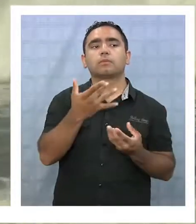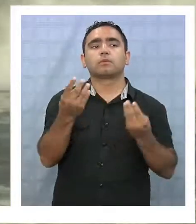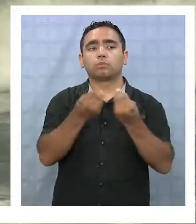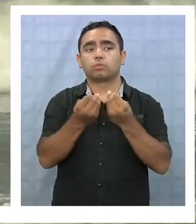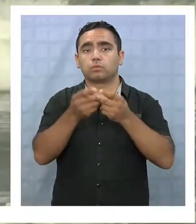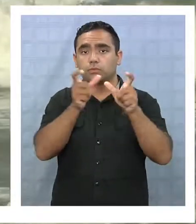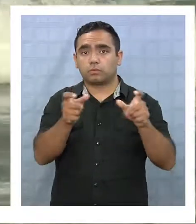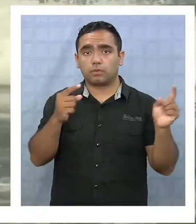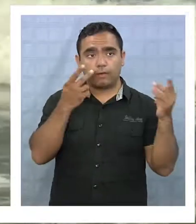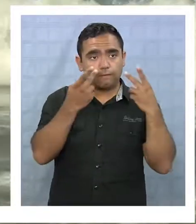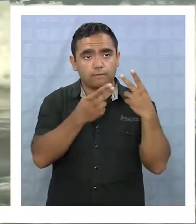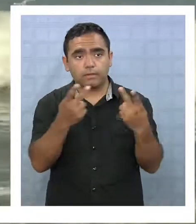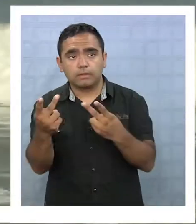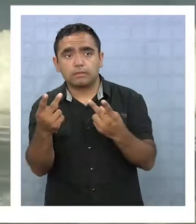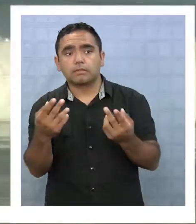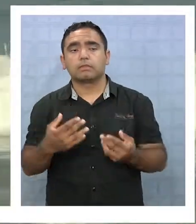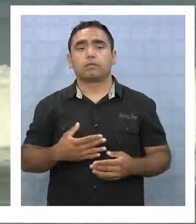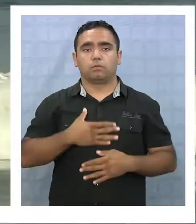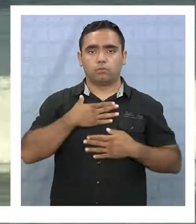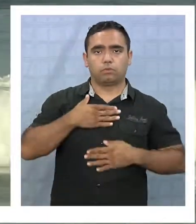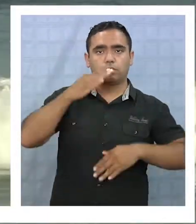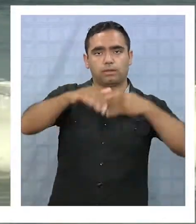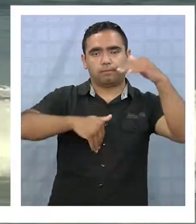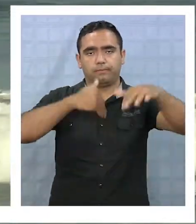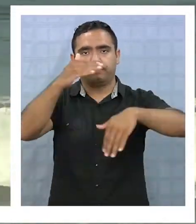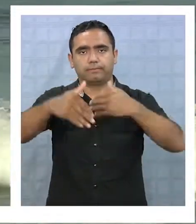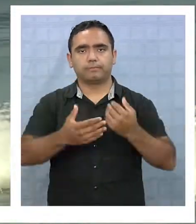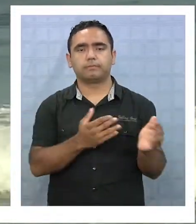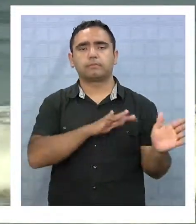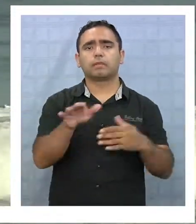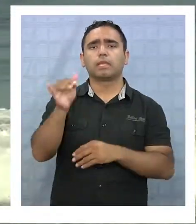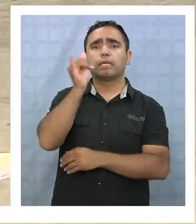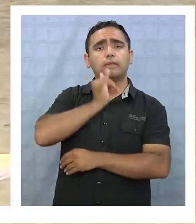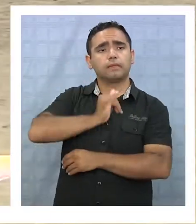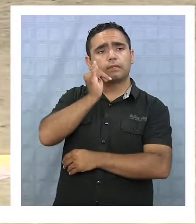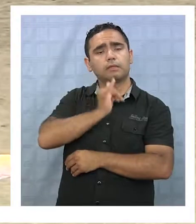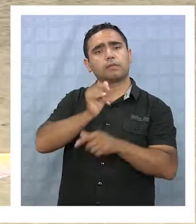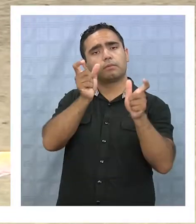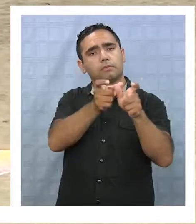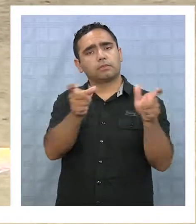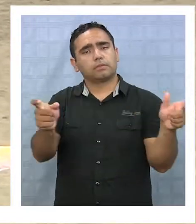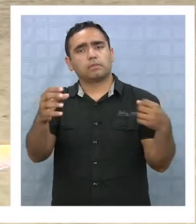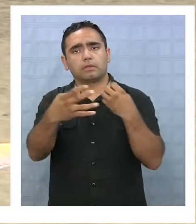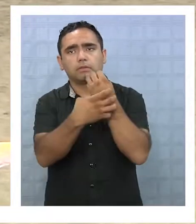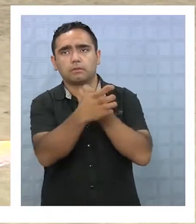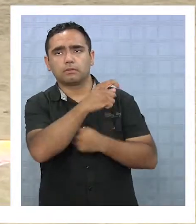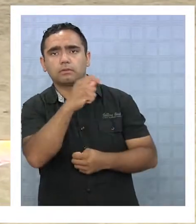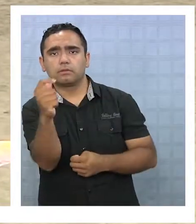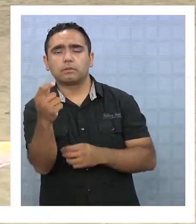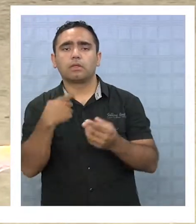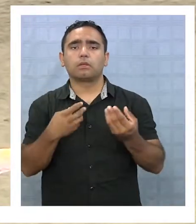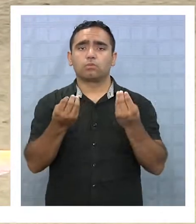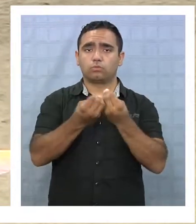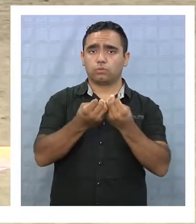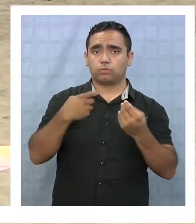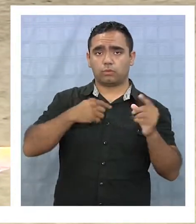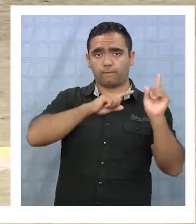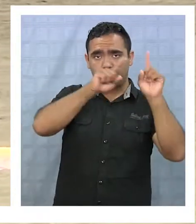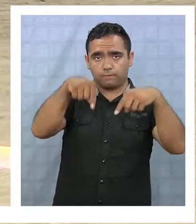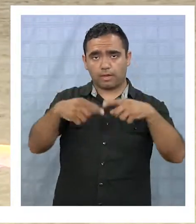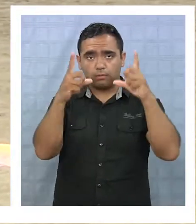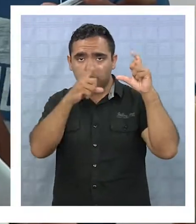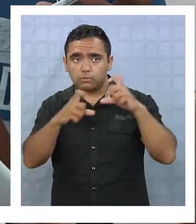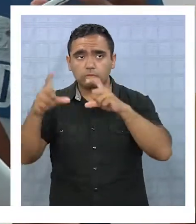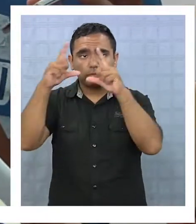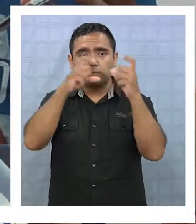nos visitan vienen a disfrutar de la playa. Los Iquiqueños, los Tarapaqueños y los visitantes que vienen tanto en temporada alta como en temporada baja,